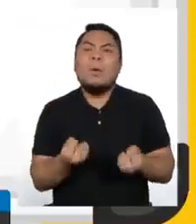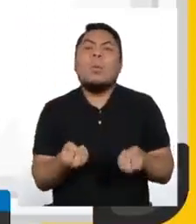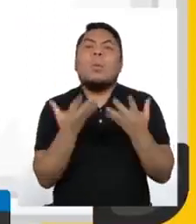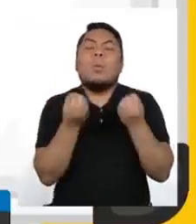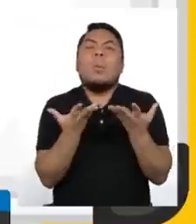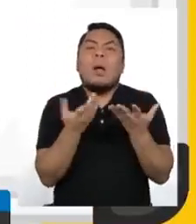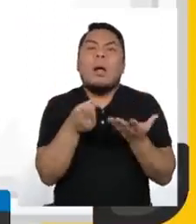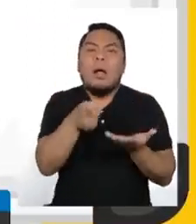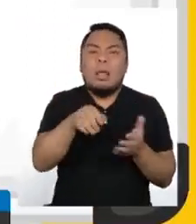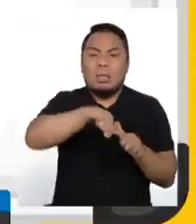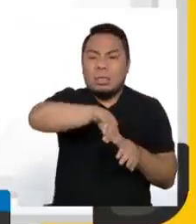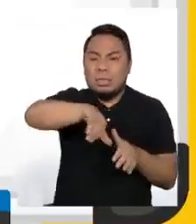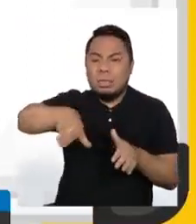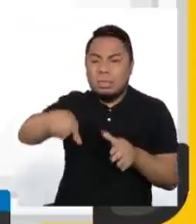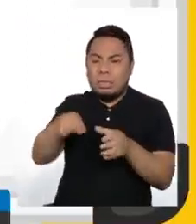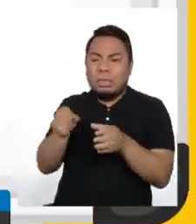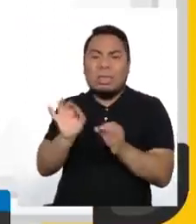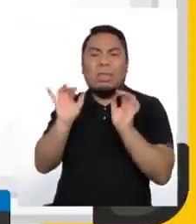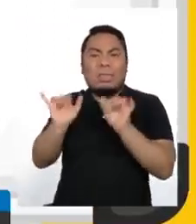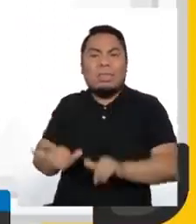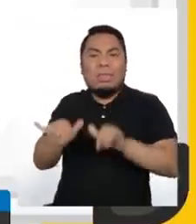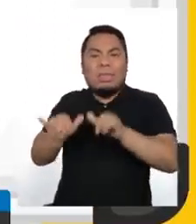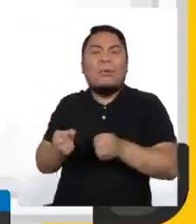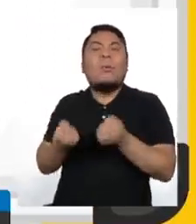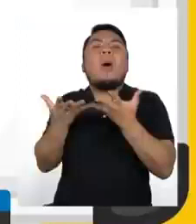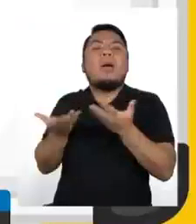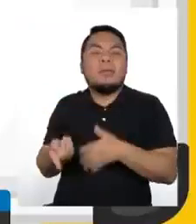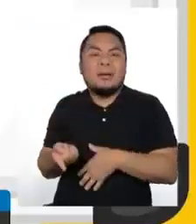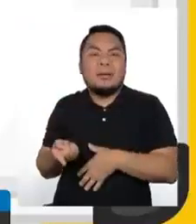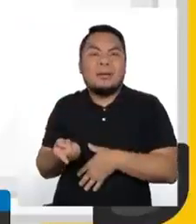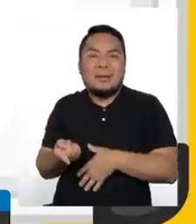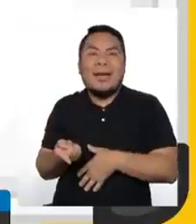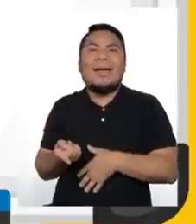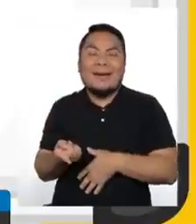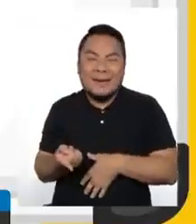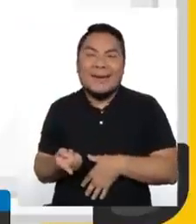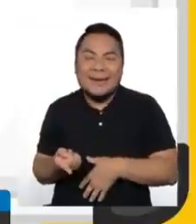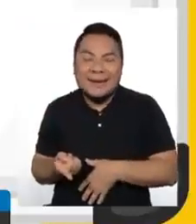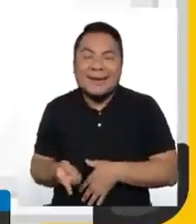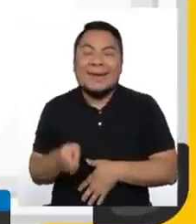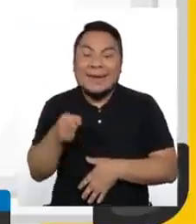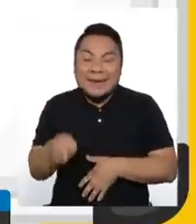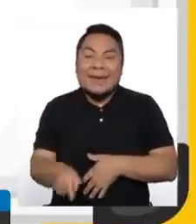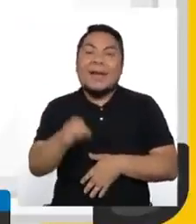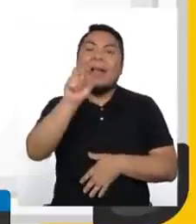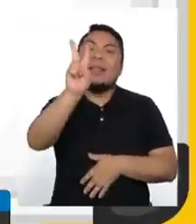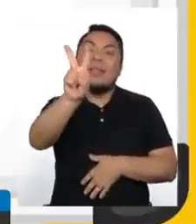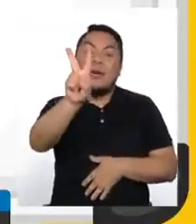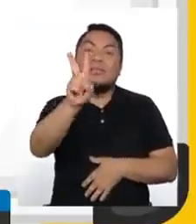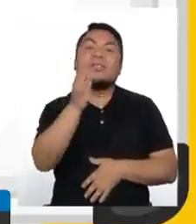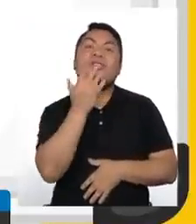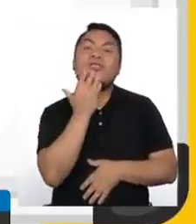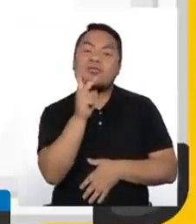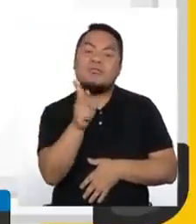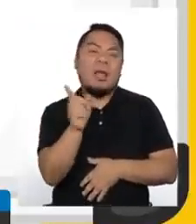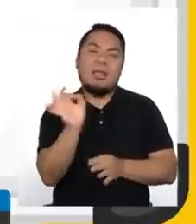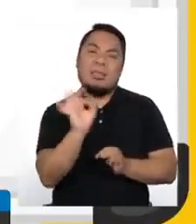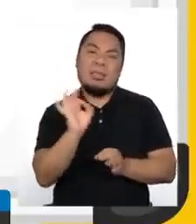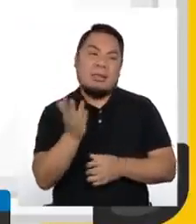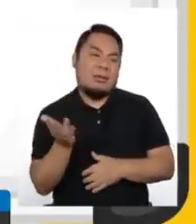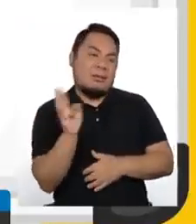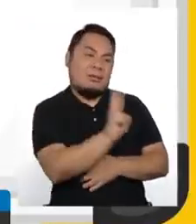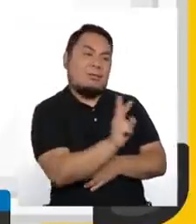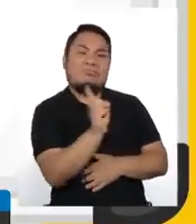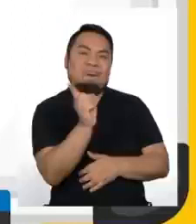quedaron sin canjear? Muy bien, quedaron 2 tapas de colores sin